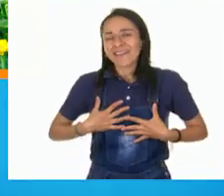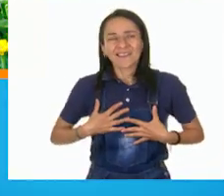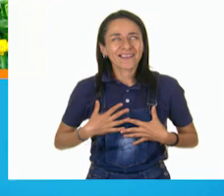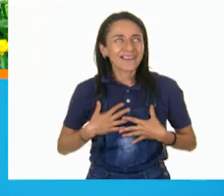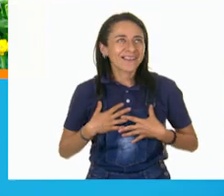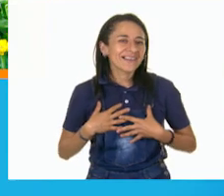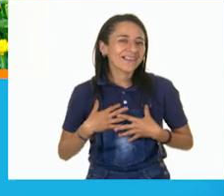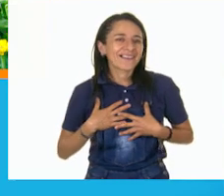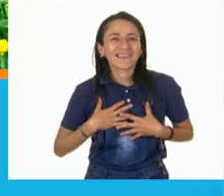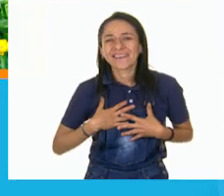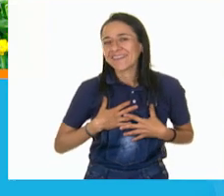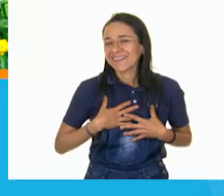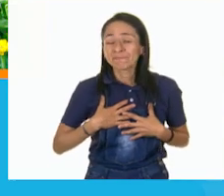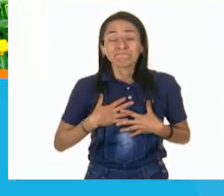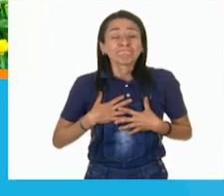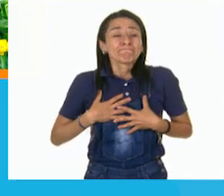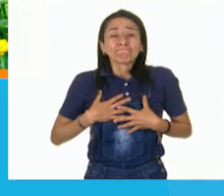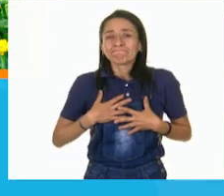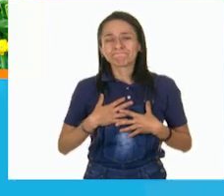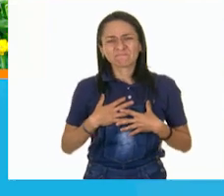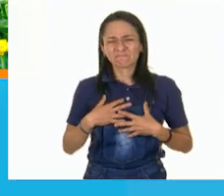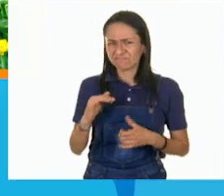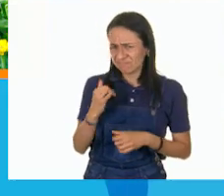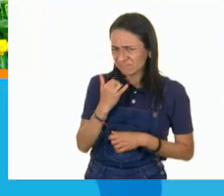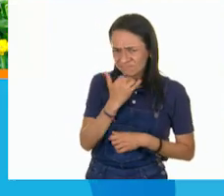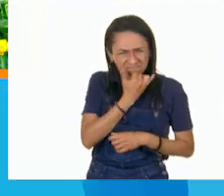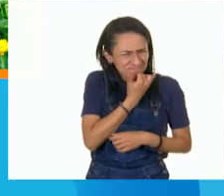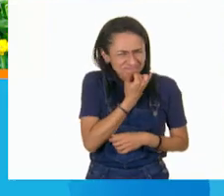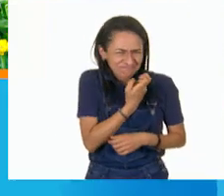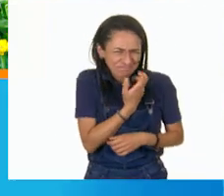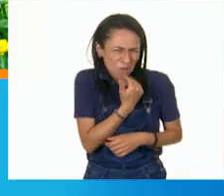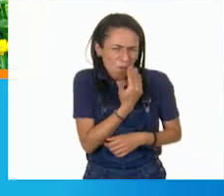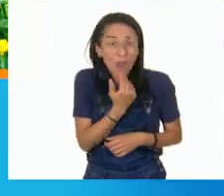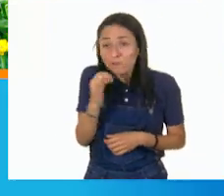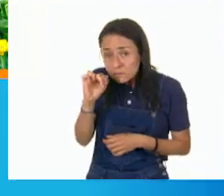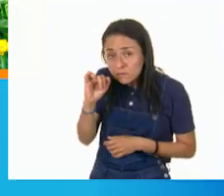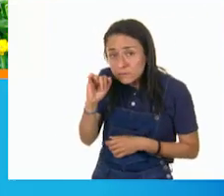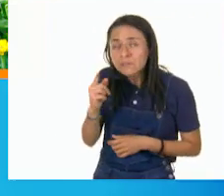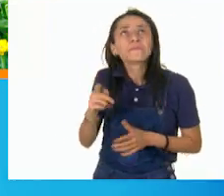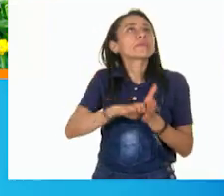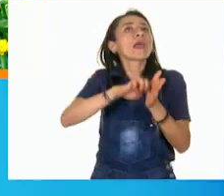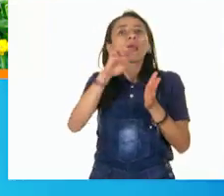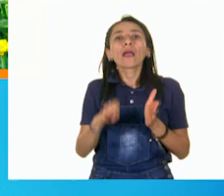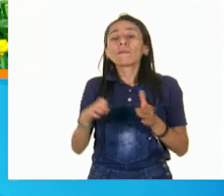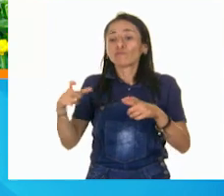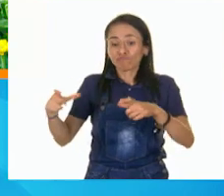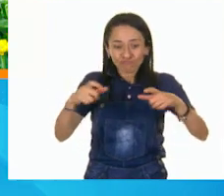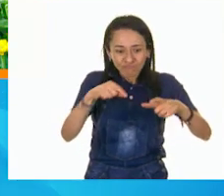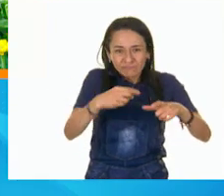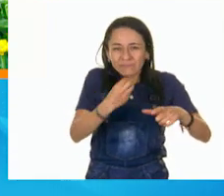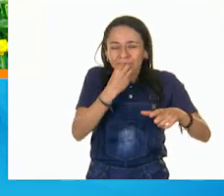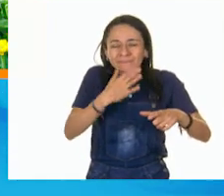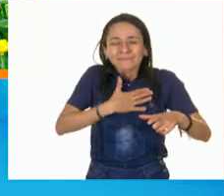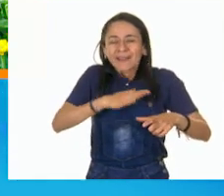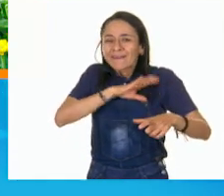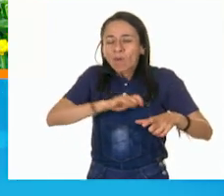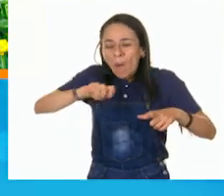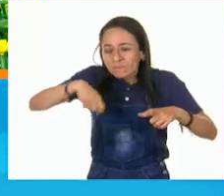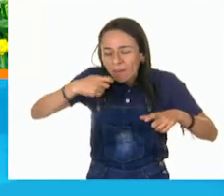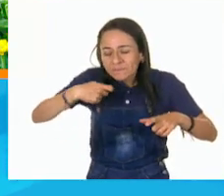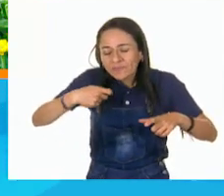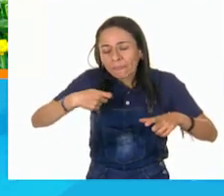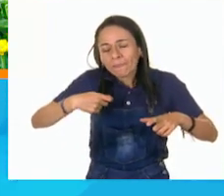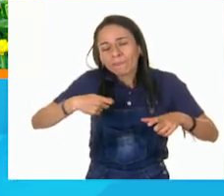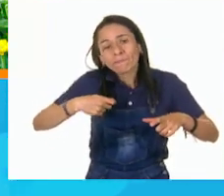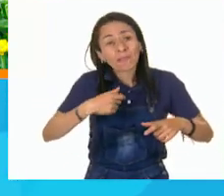se siente cuando comes tu comida favorita. Mi comida favorita es el